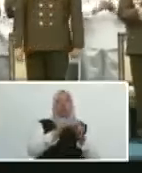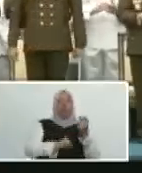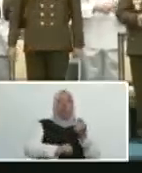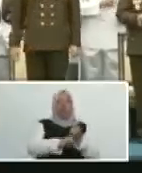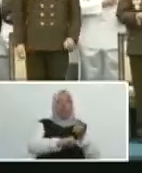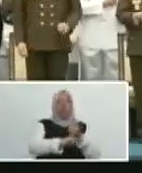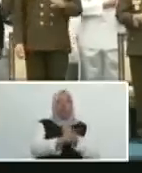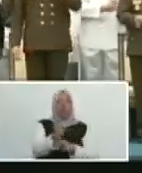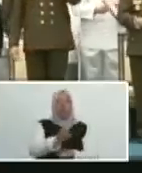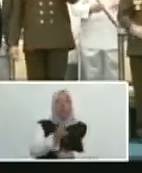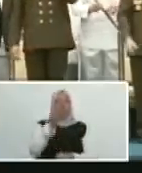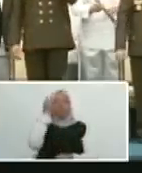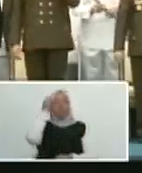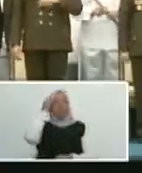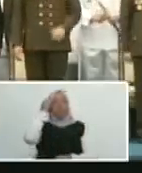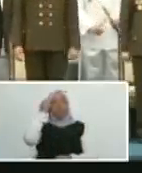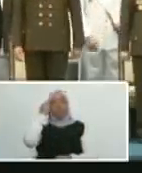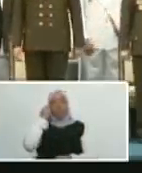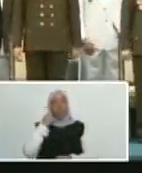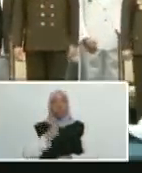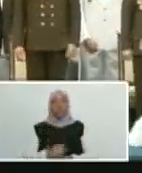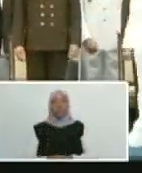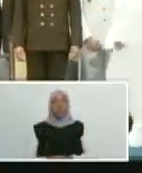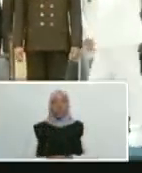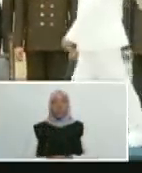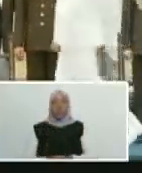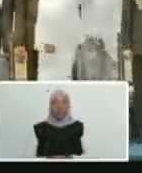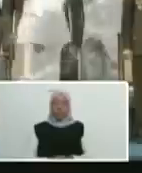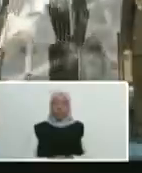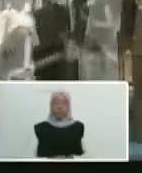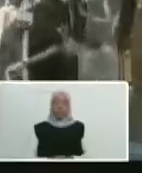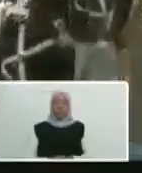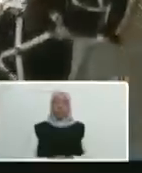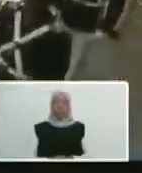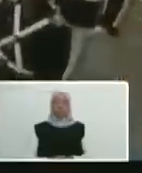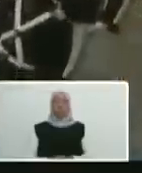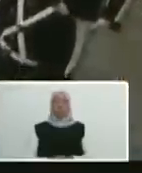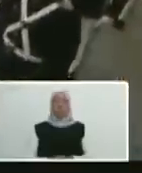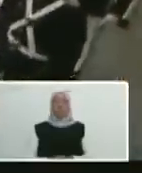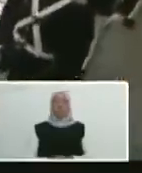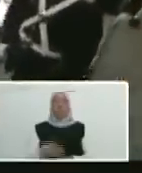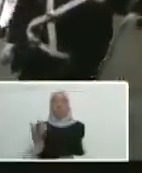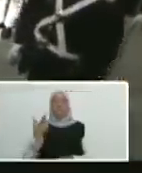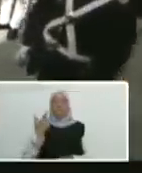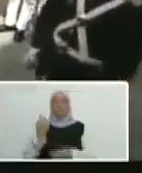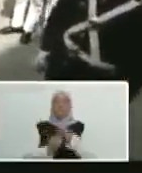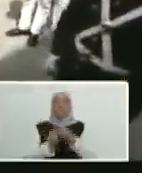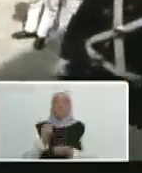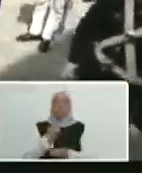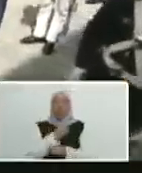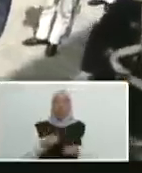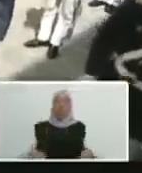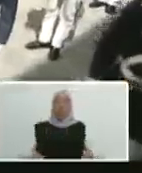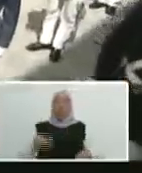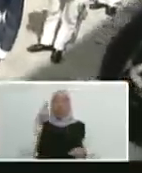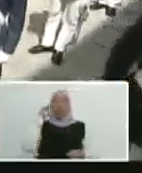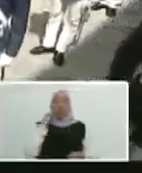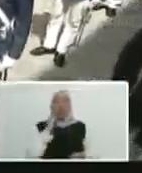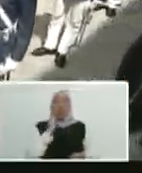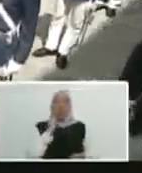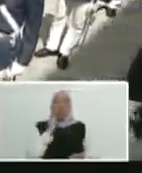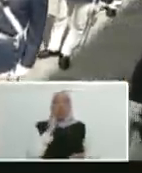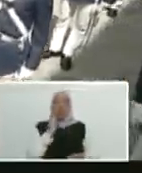la Venezuela potencia. La entrega de los estandartes de los componentes de la Fuerza Armada Nacional Bolivariana.